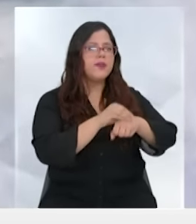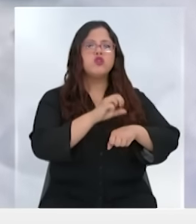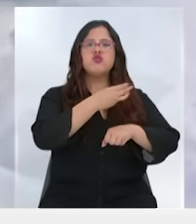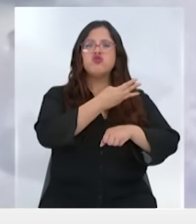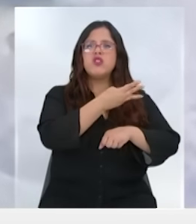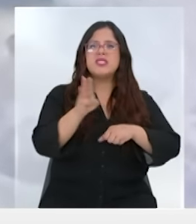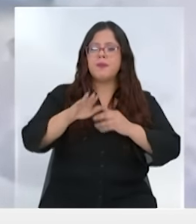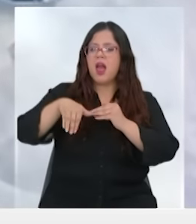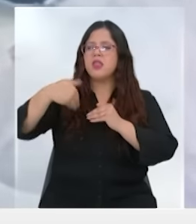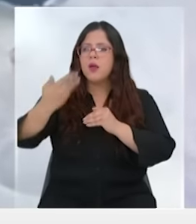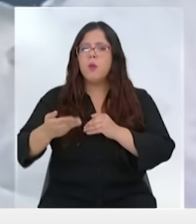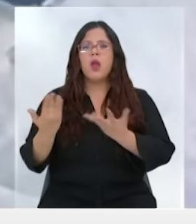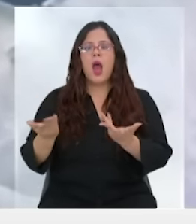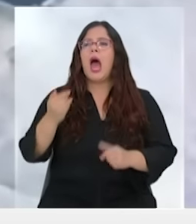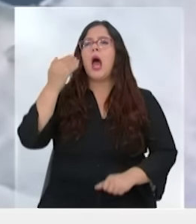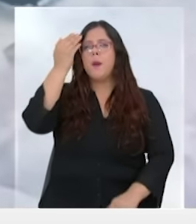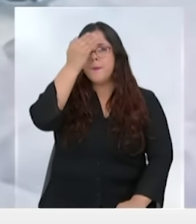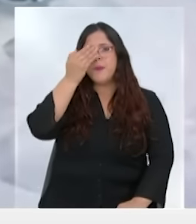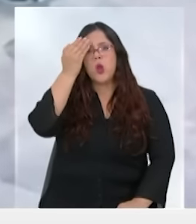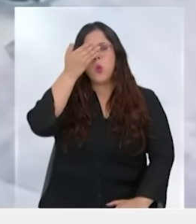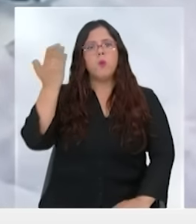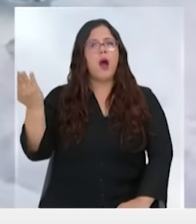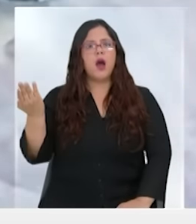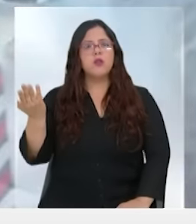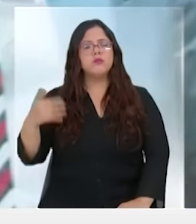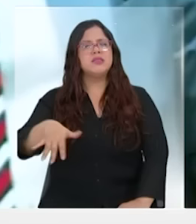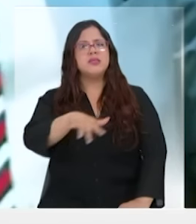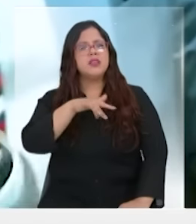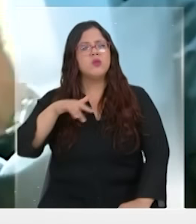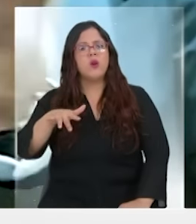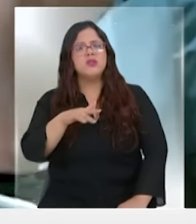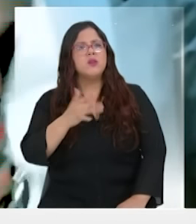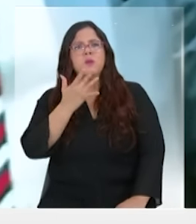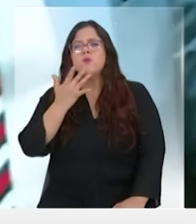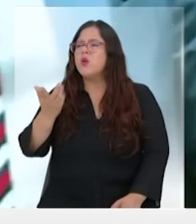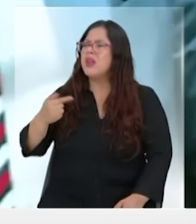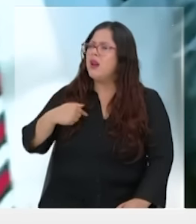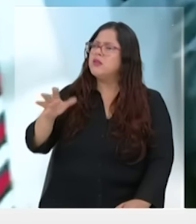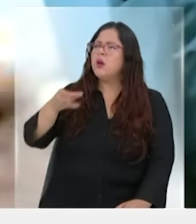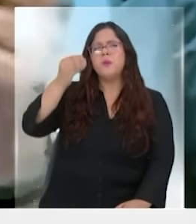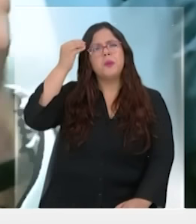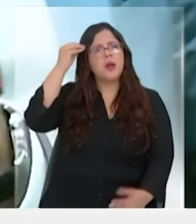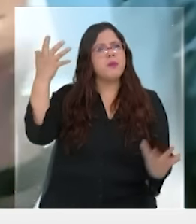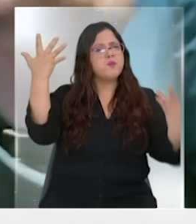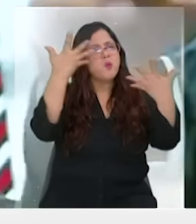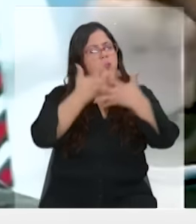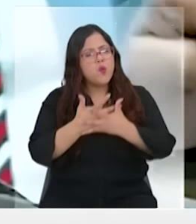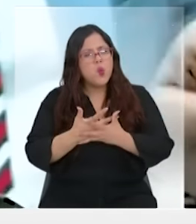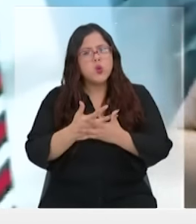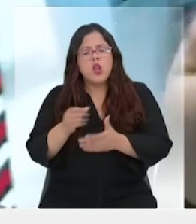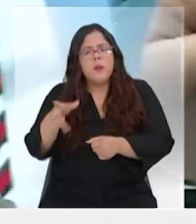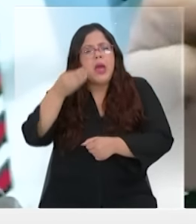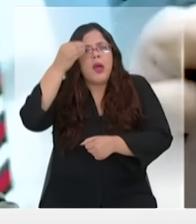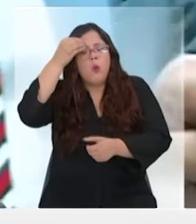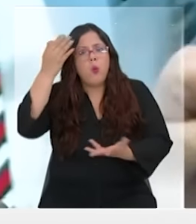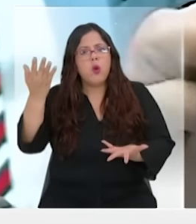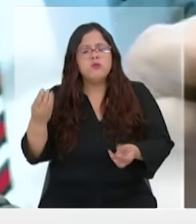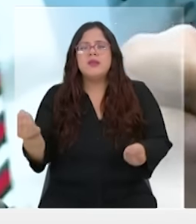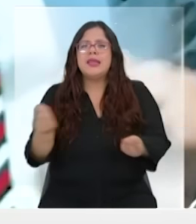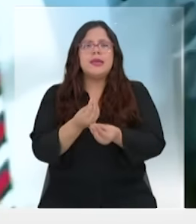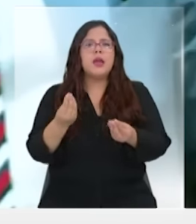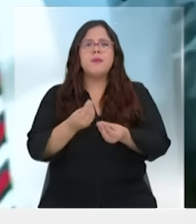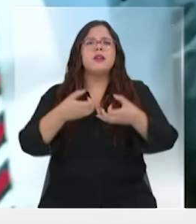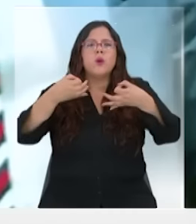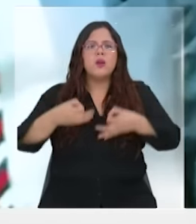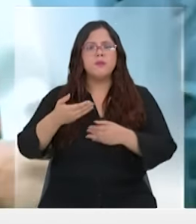después se empezó a preocupar de qué es lo que pasó. ¿Por qué tengo esta memoria borrada? Y sobre todo, ¿qué es lo que ocurrió